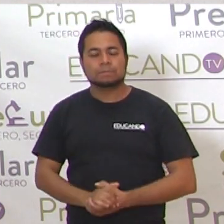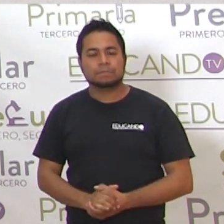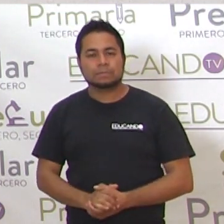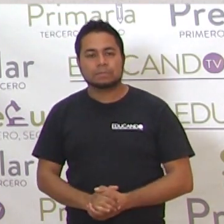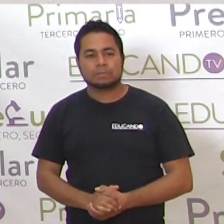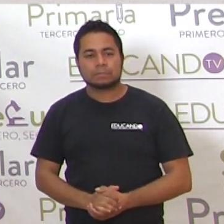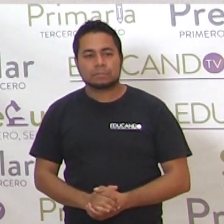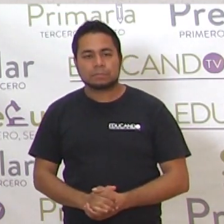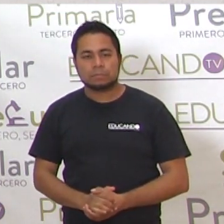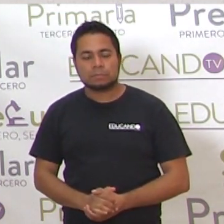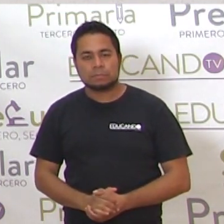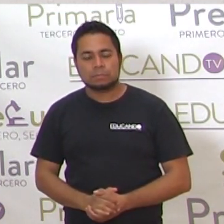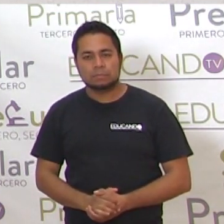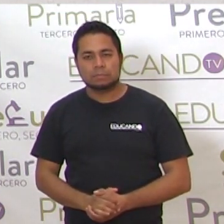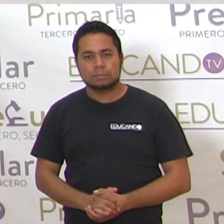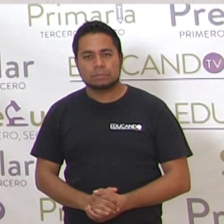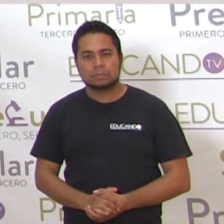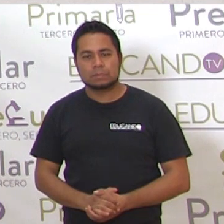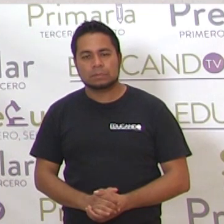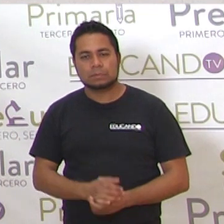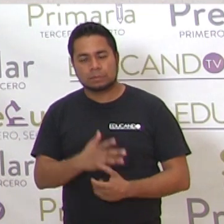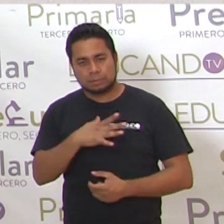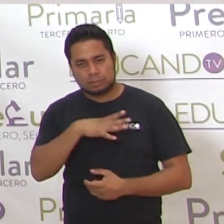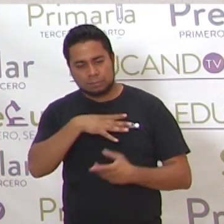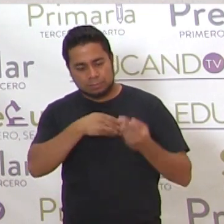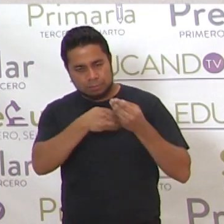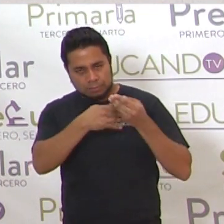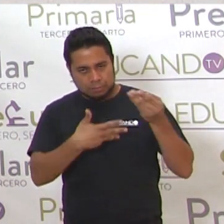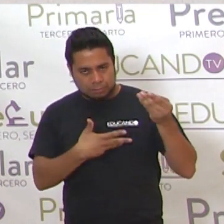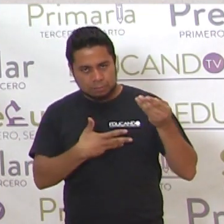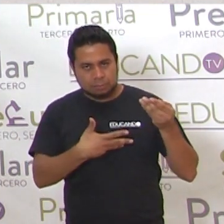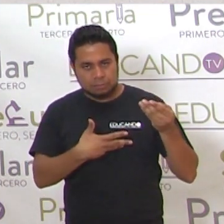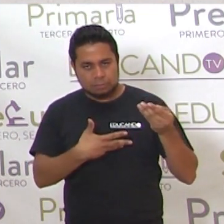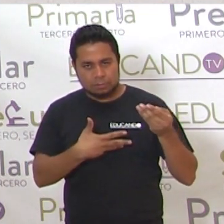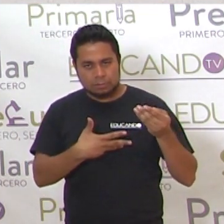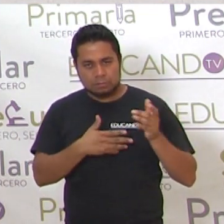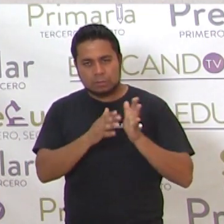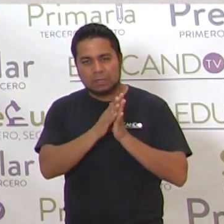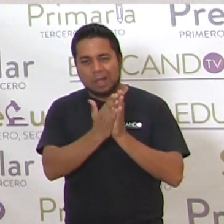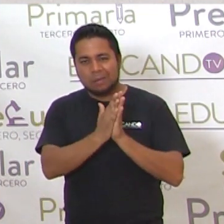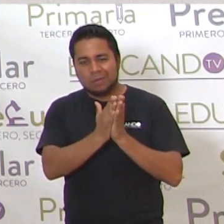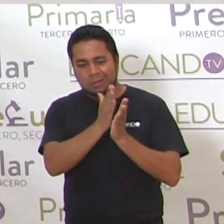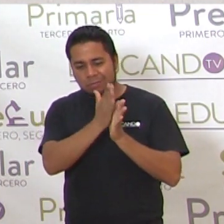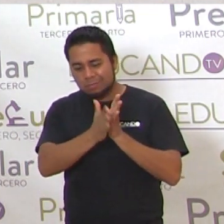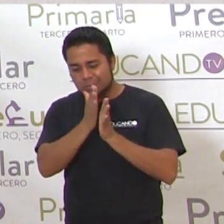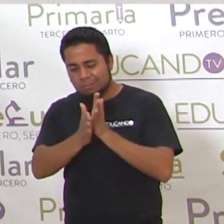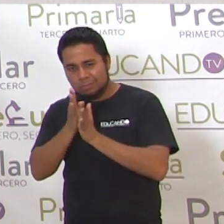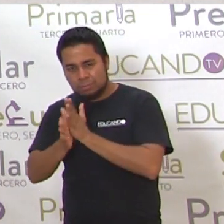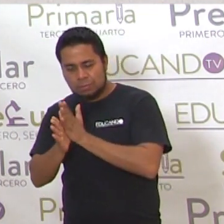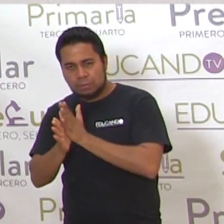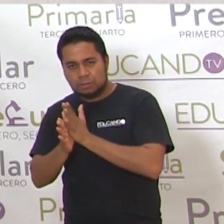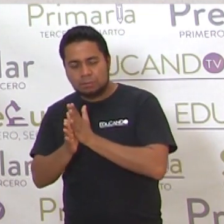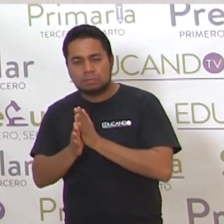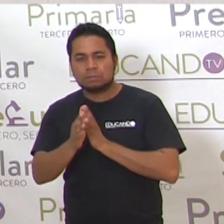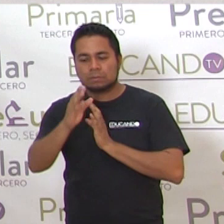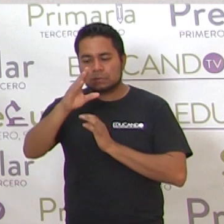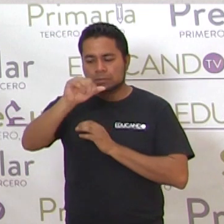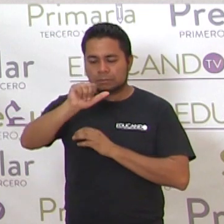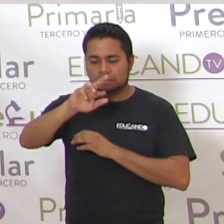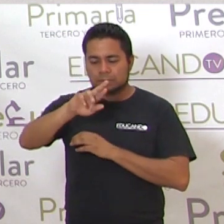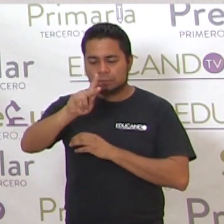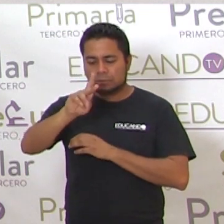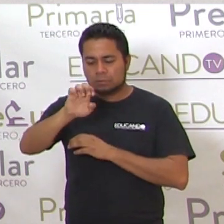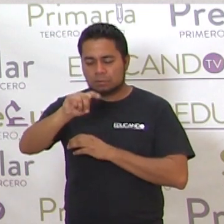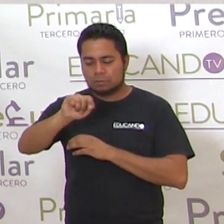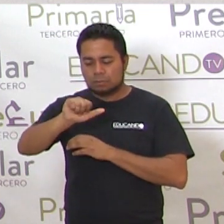tenemos a lo que le vamos a llamar carpeta bien y estas carpetas